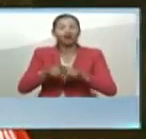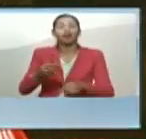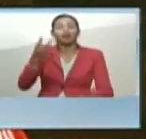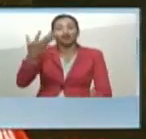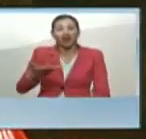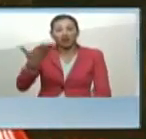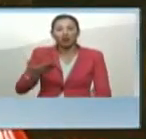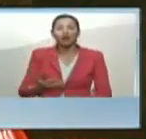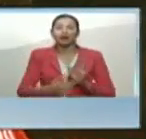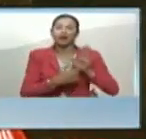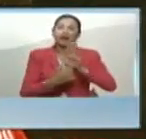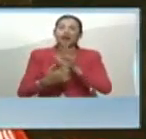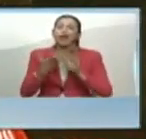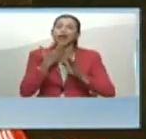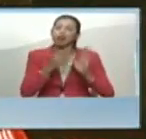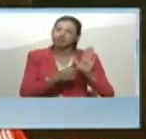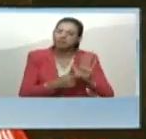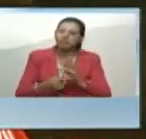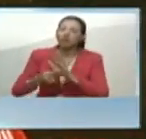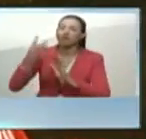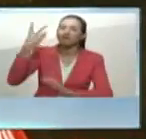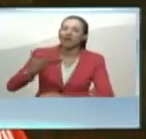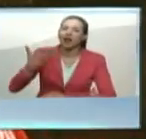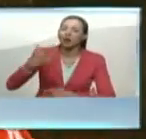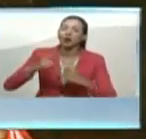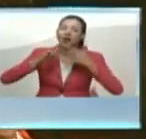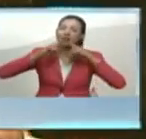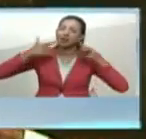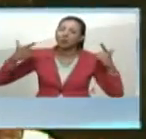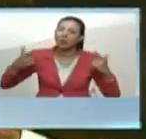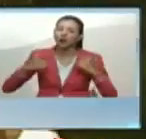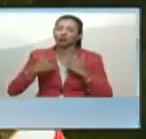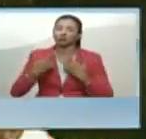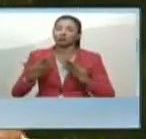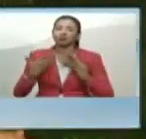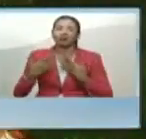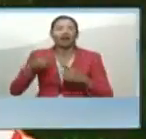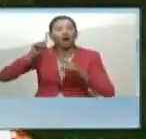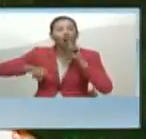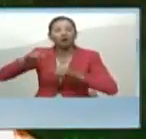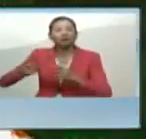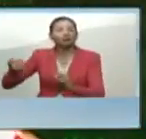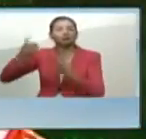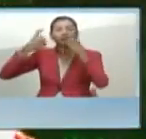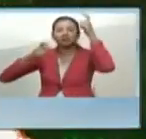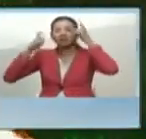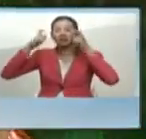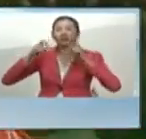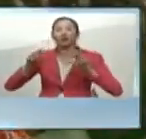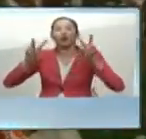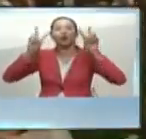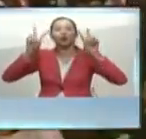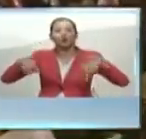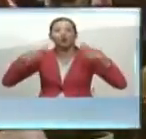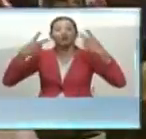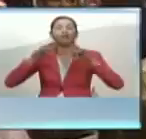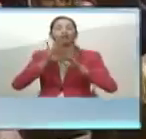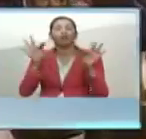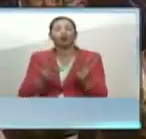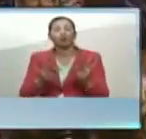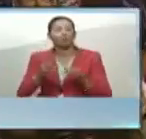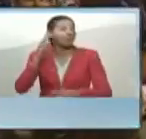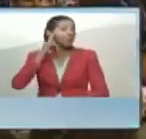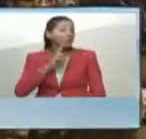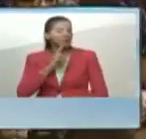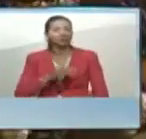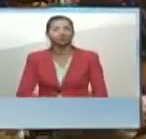el ejemplo, los valores, el lenguaje, los símbolos que nos dejó Hugo Chávez, el nuevo bolivarianismo. Si no, no